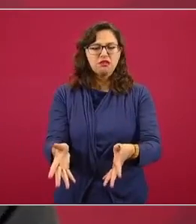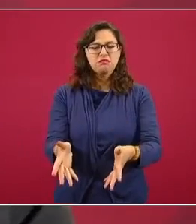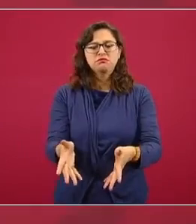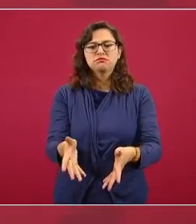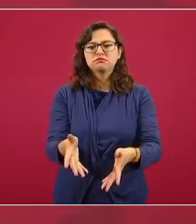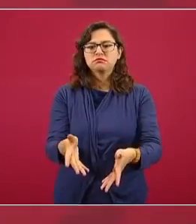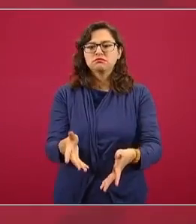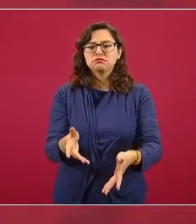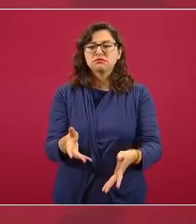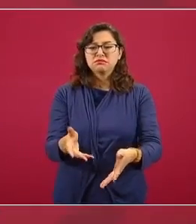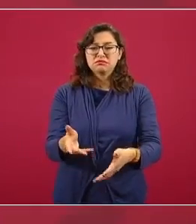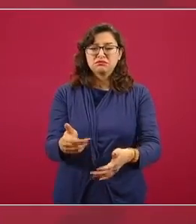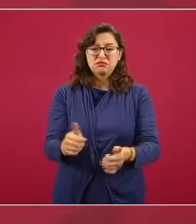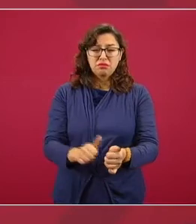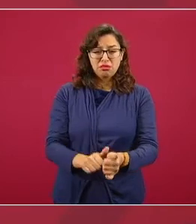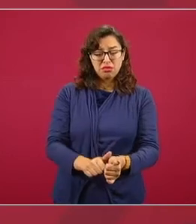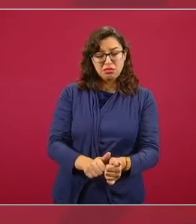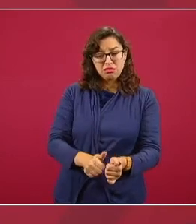las etapas